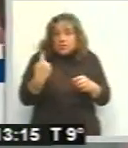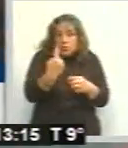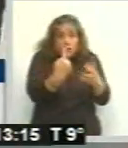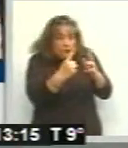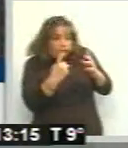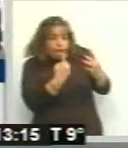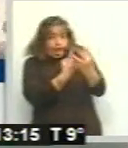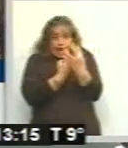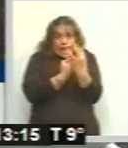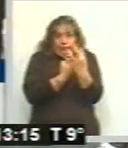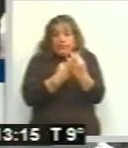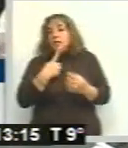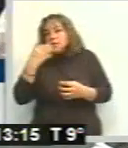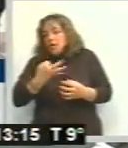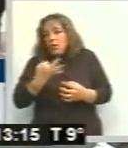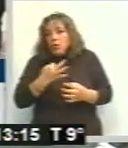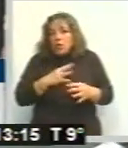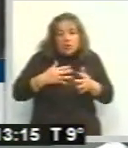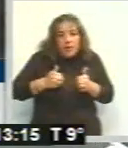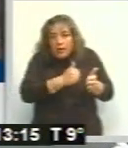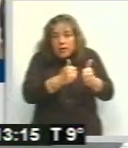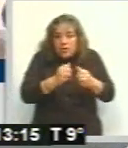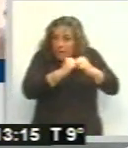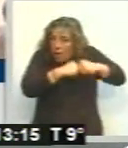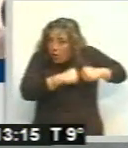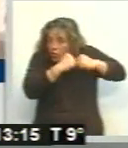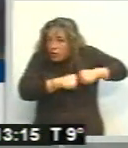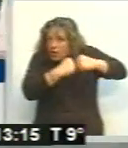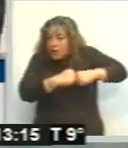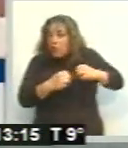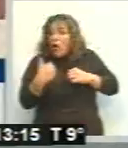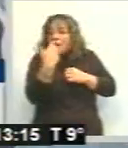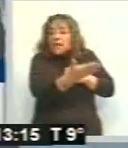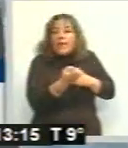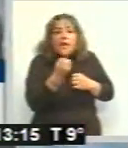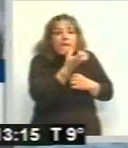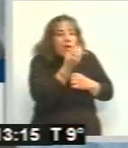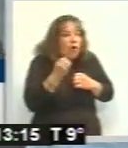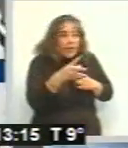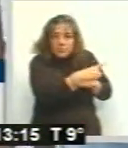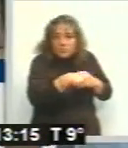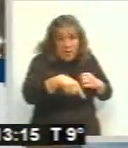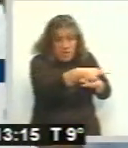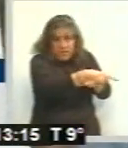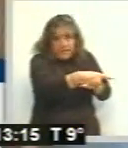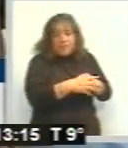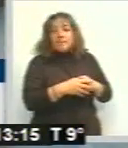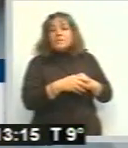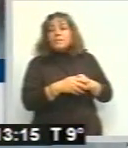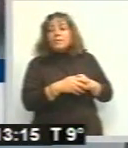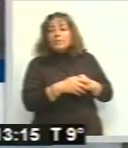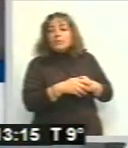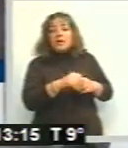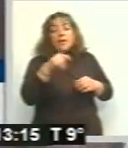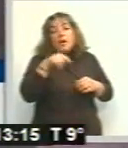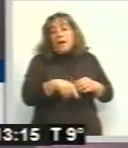fruto de una persecución, estaba escondido detrás de esos malbones ahí en el cantero, y bueno, o sea,